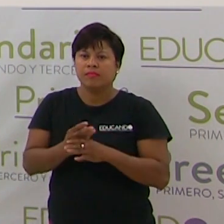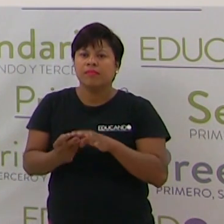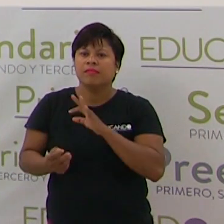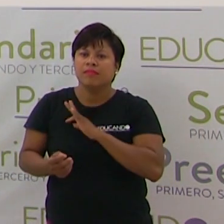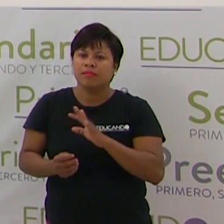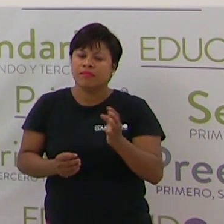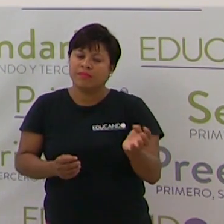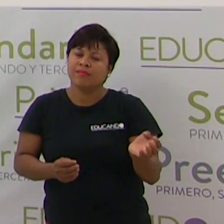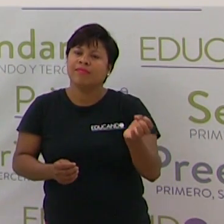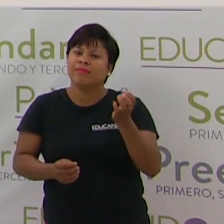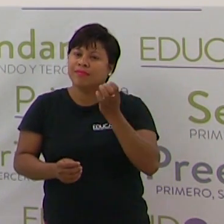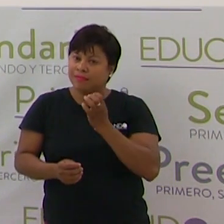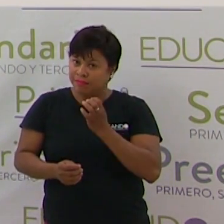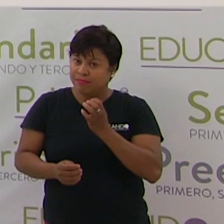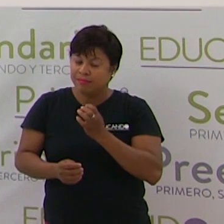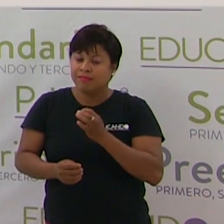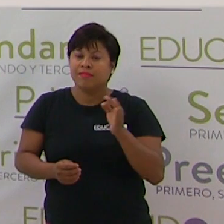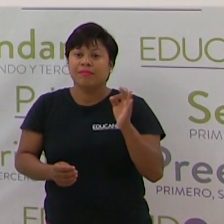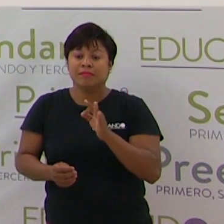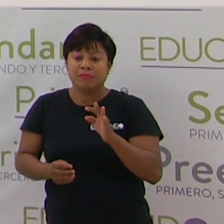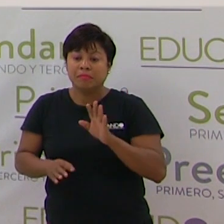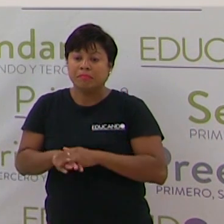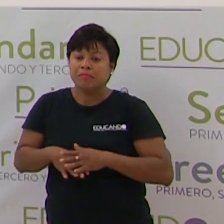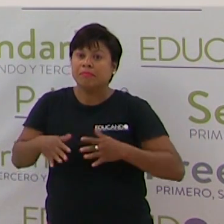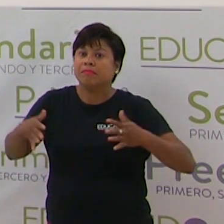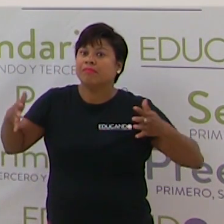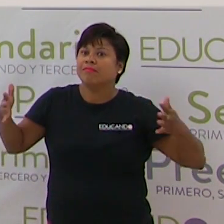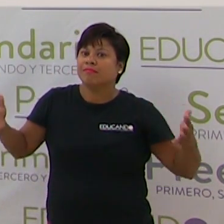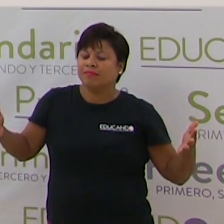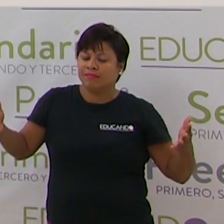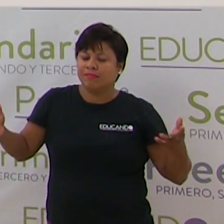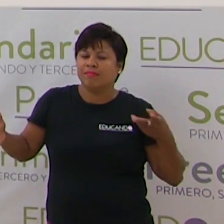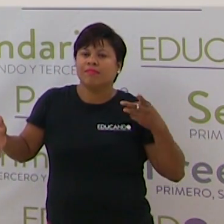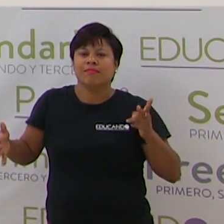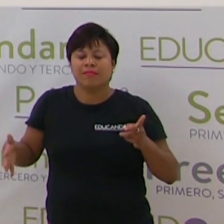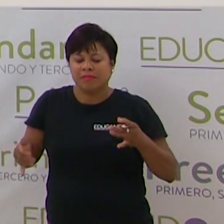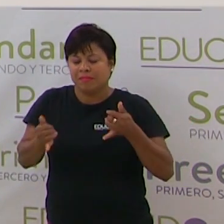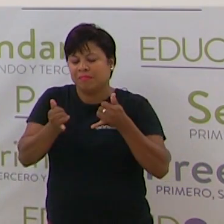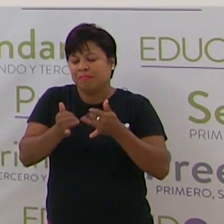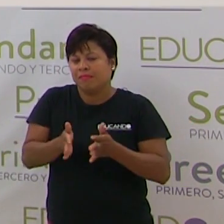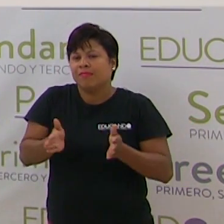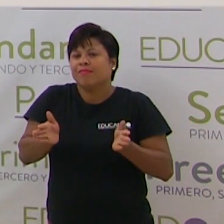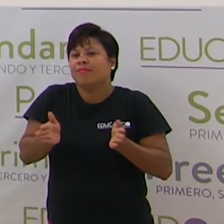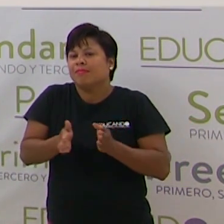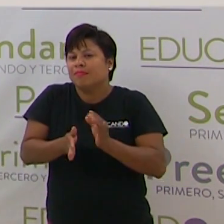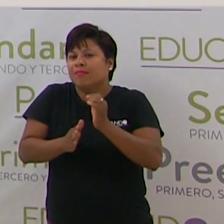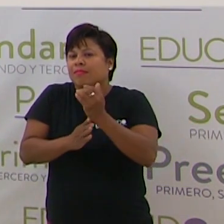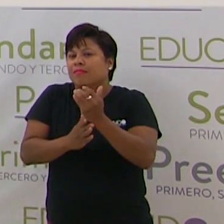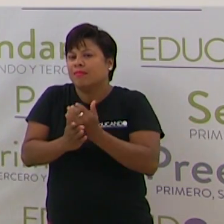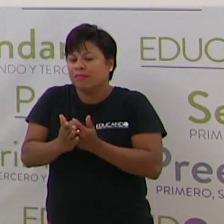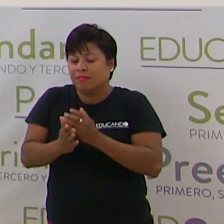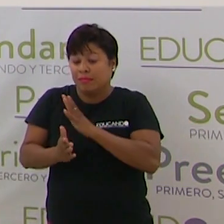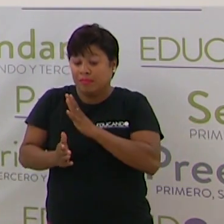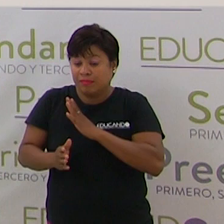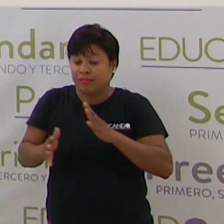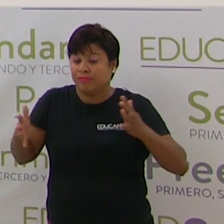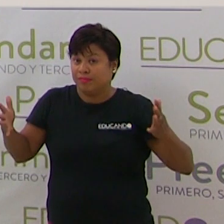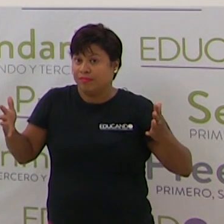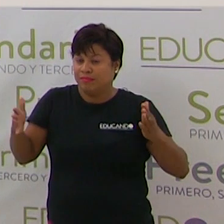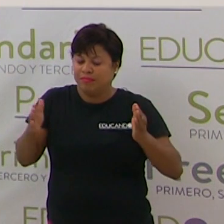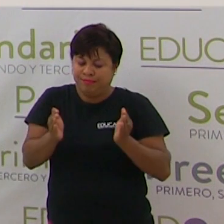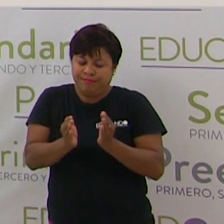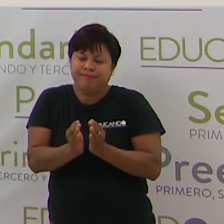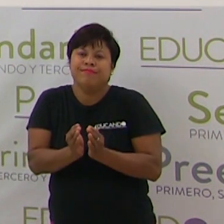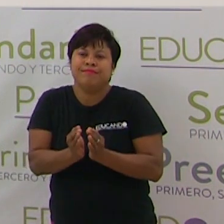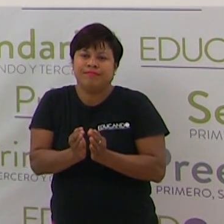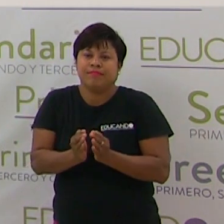engañar, que puede ser que se vean más grandes, pero en realidad pesen menos que algo que está más pequeño.